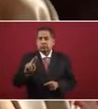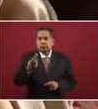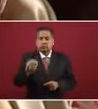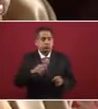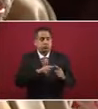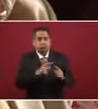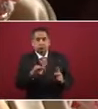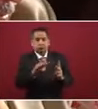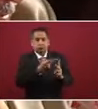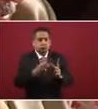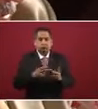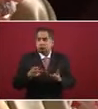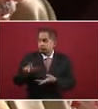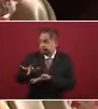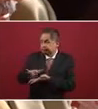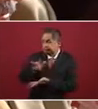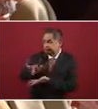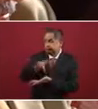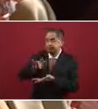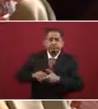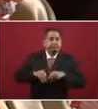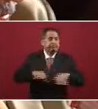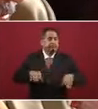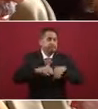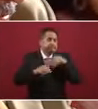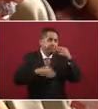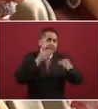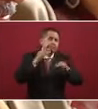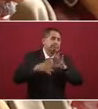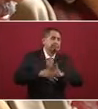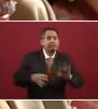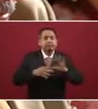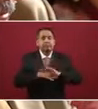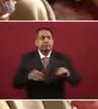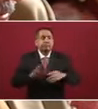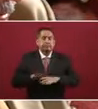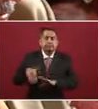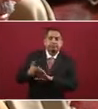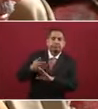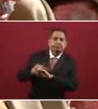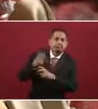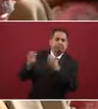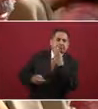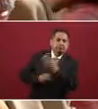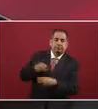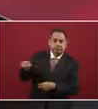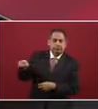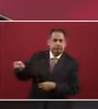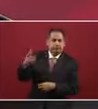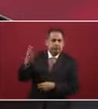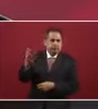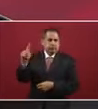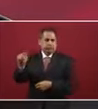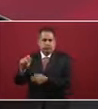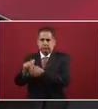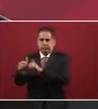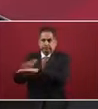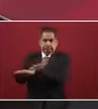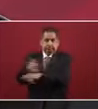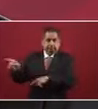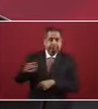han estado distribuyendo información en los medios de comunicación en contra de la 4T y del trabajo que viene